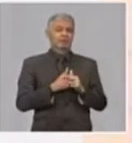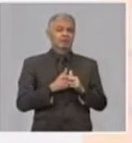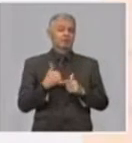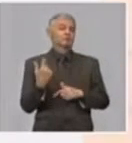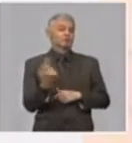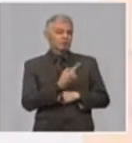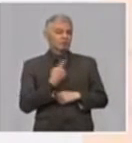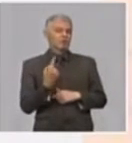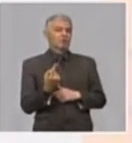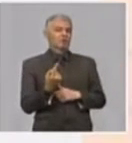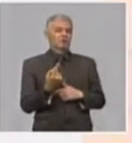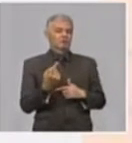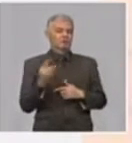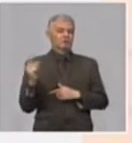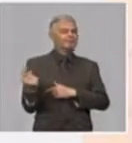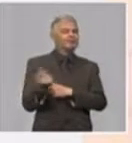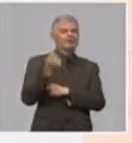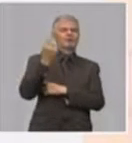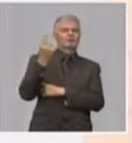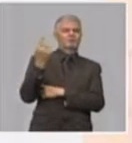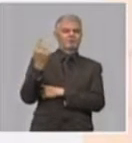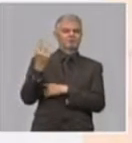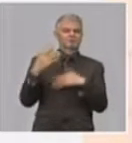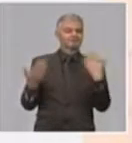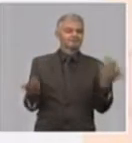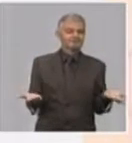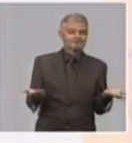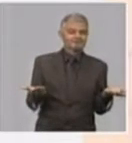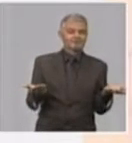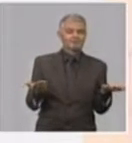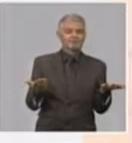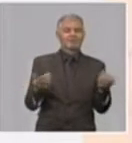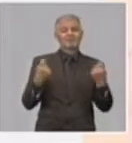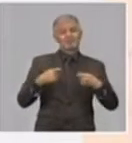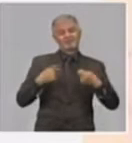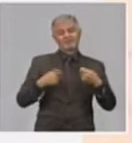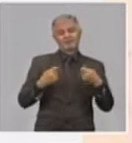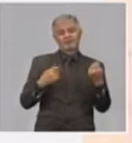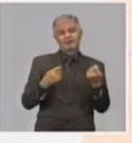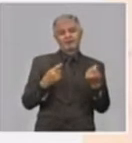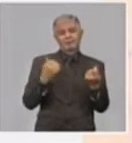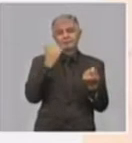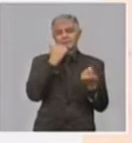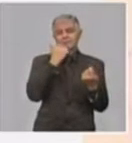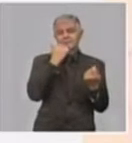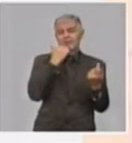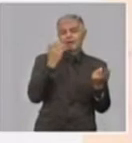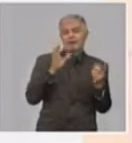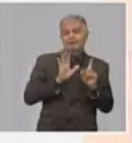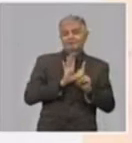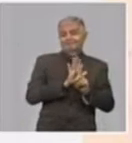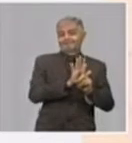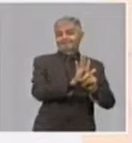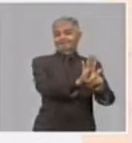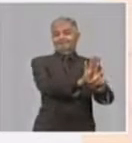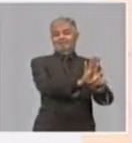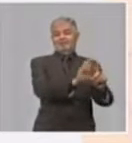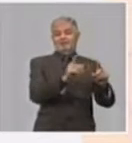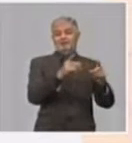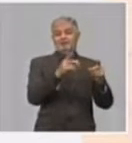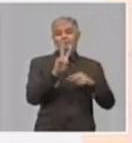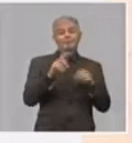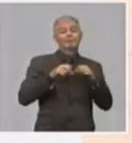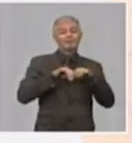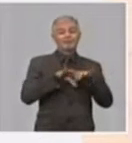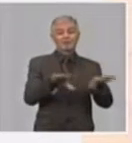nosotros lo primero que tenemos que hacer es alejarnos del virus. Bien, y lo que está representado en rojo,